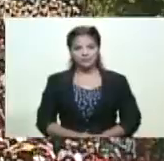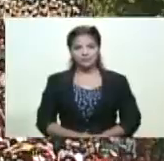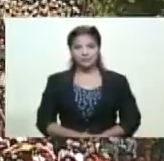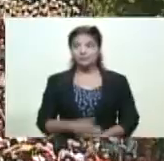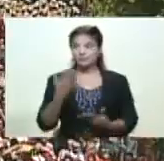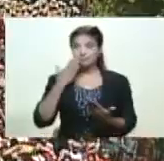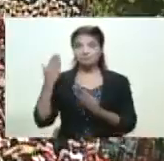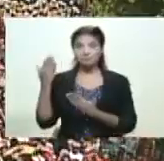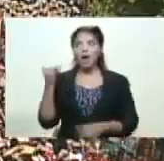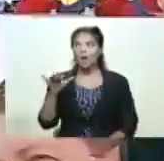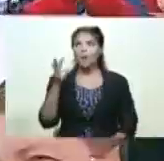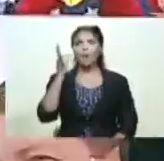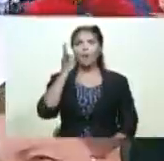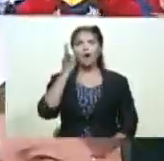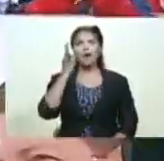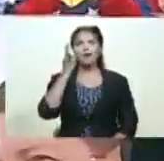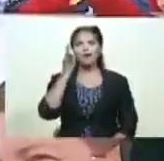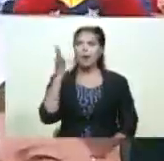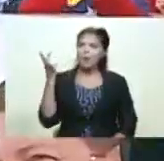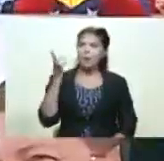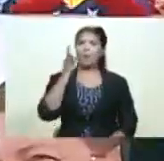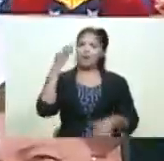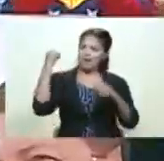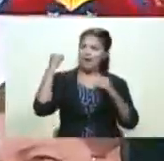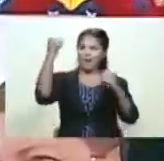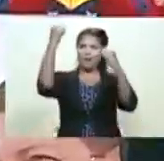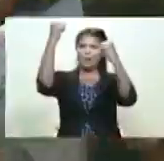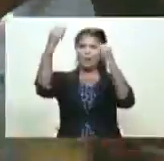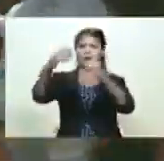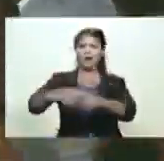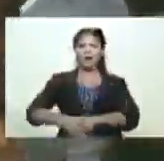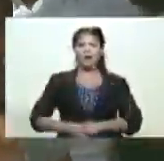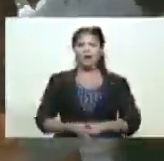Ahí están las mujeres, vale, que viva la mujer de la patria.